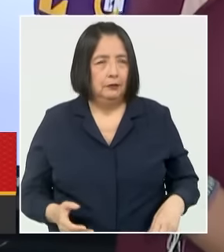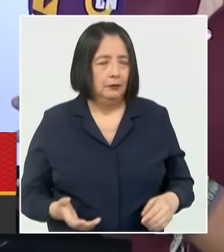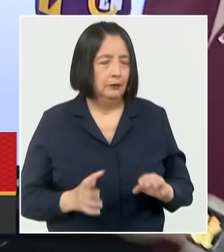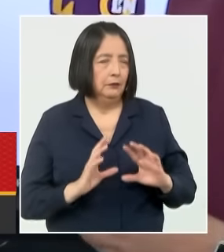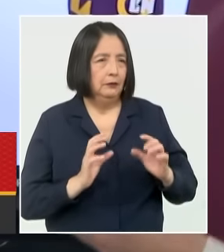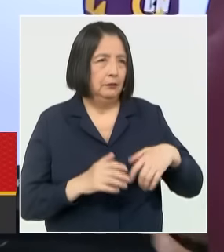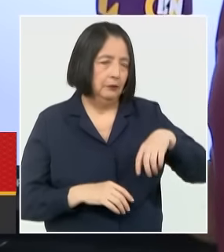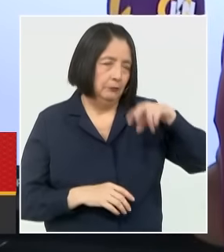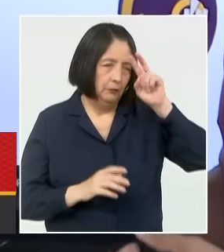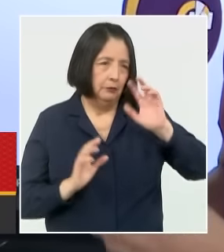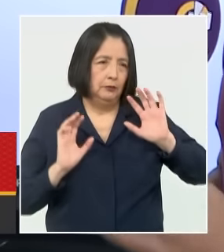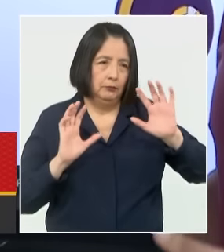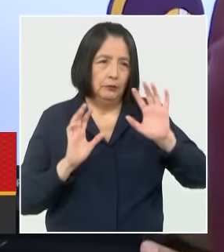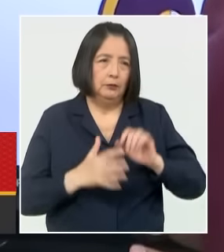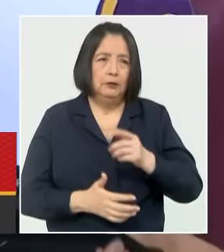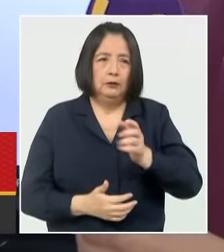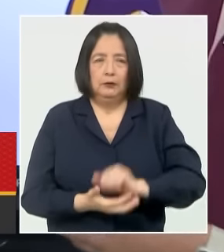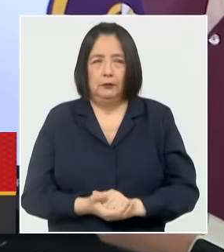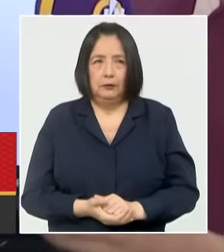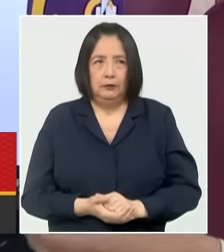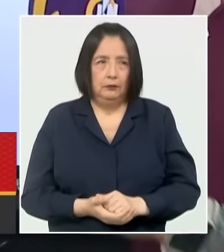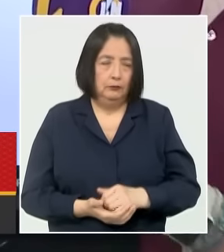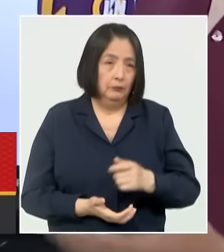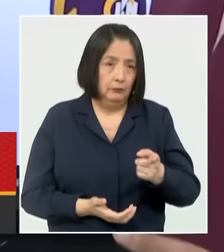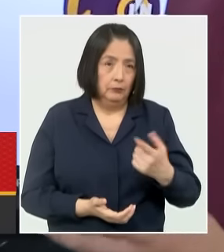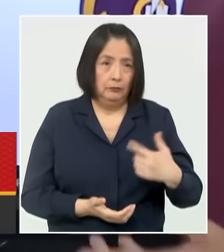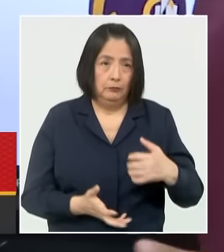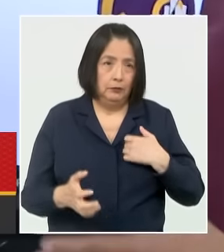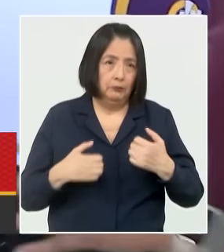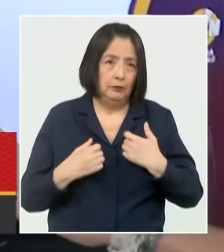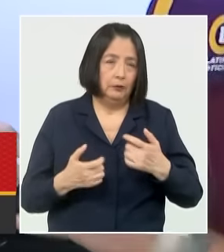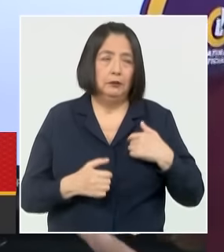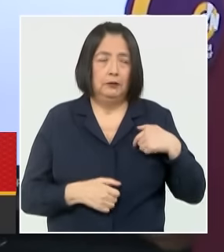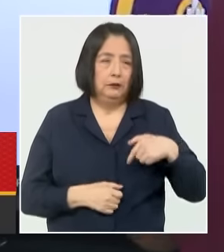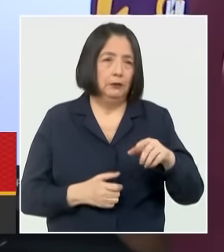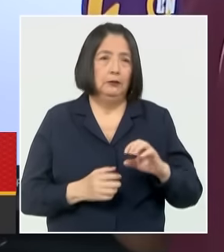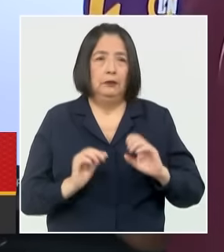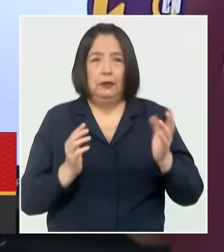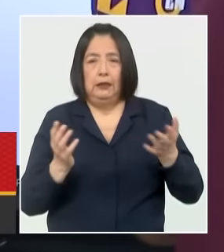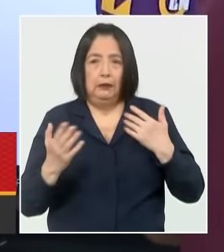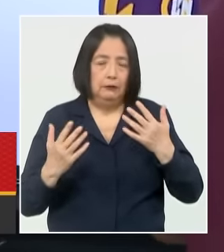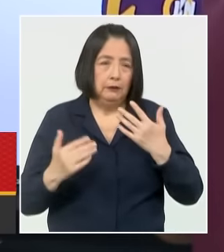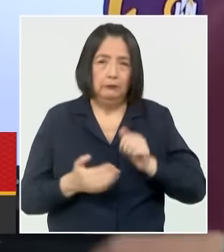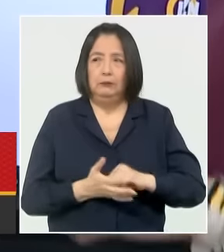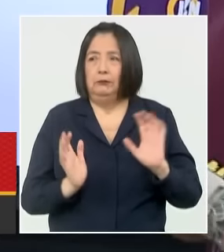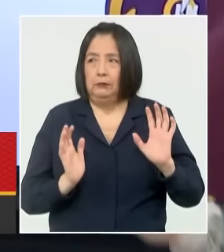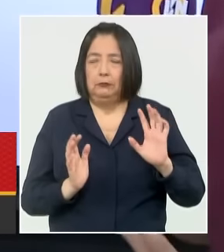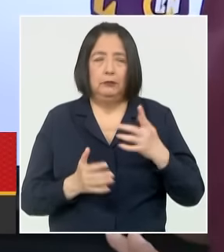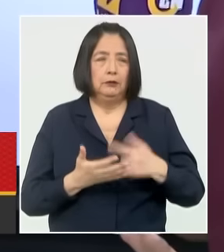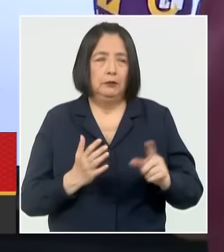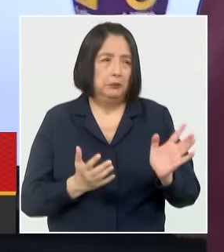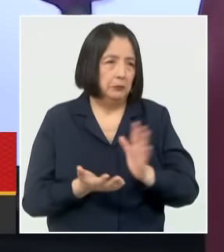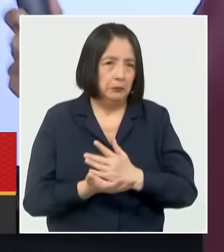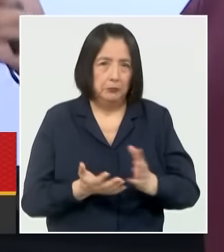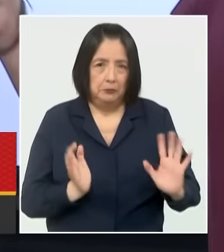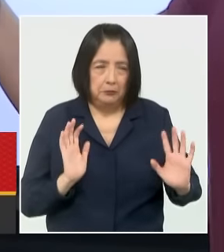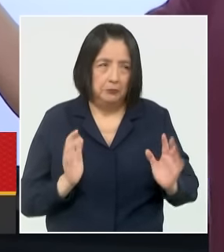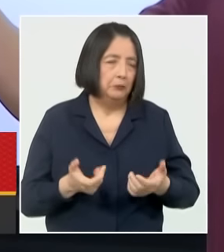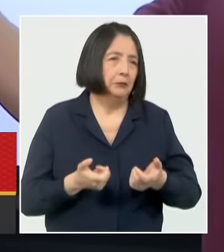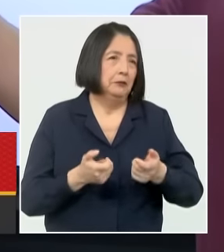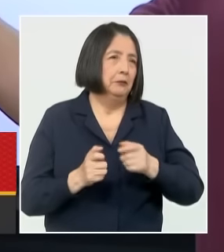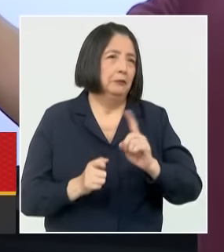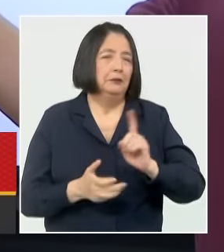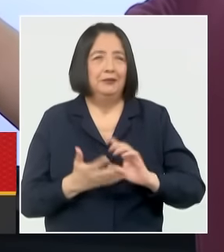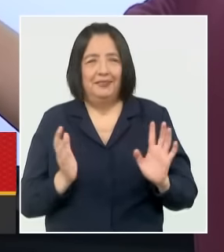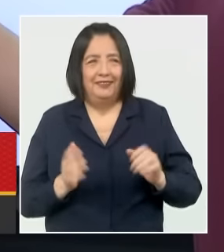de voleibol masculino. ¿Qué tal, Eduardo? De hecho, que has estado muy emocionado en estos días. Hablábamos un poco fuera de cámaras. ¿No has parado desde ayer?